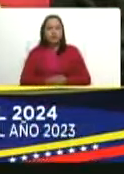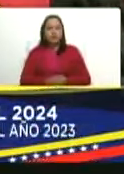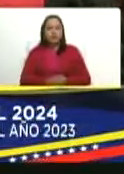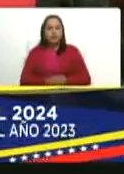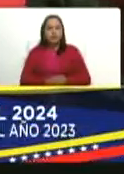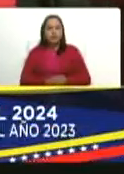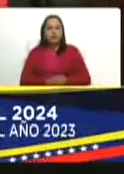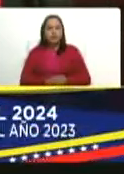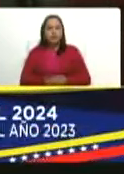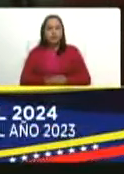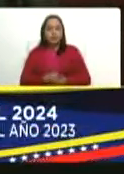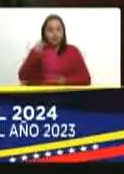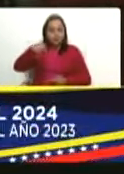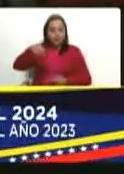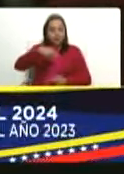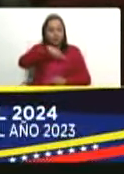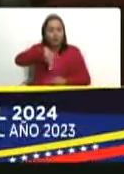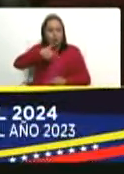puesto de trabajo,